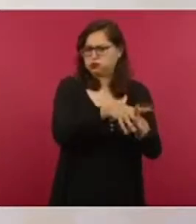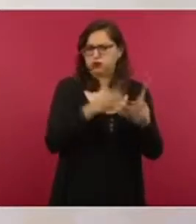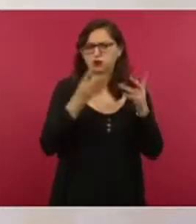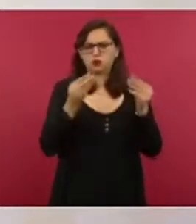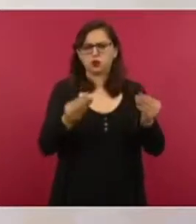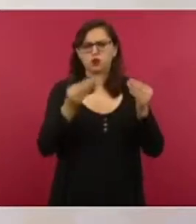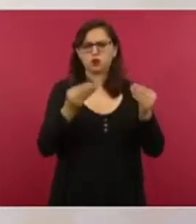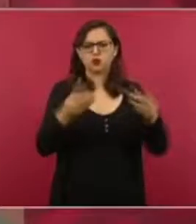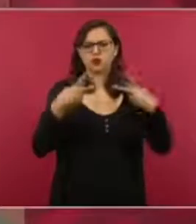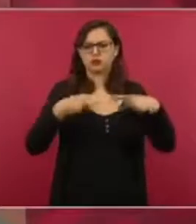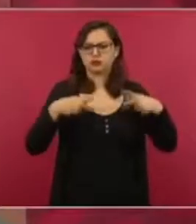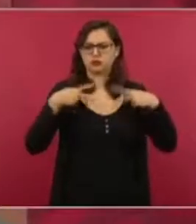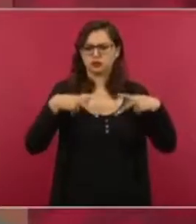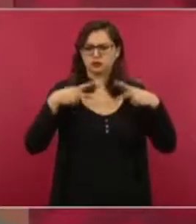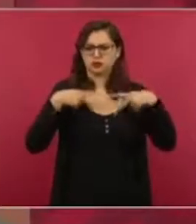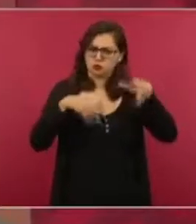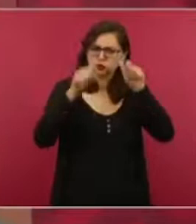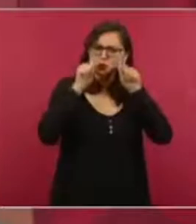son los ídolos